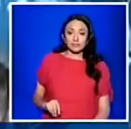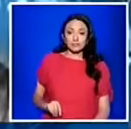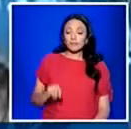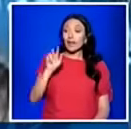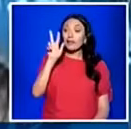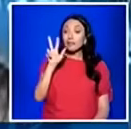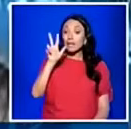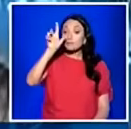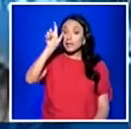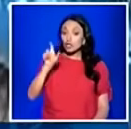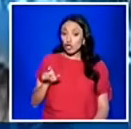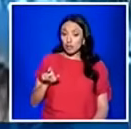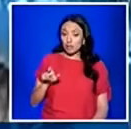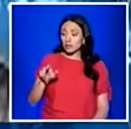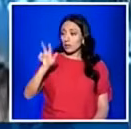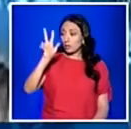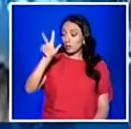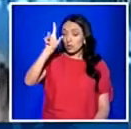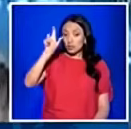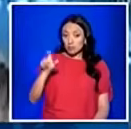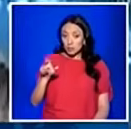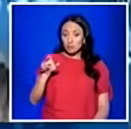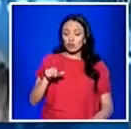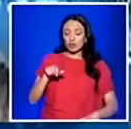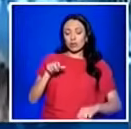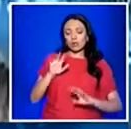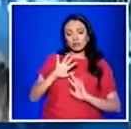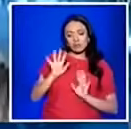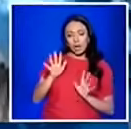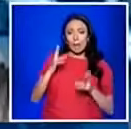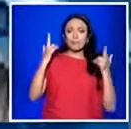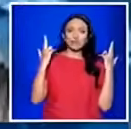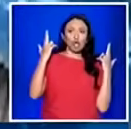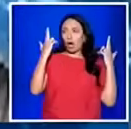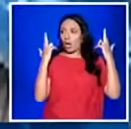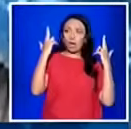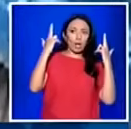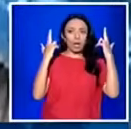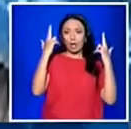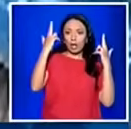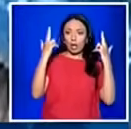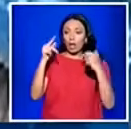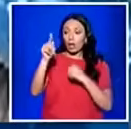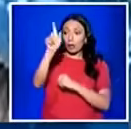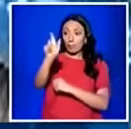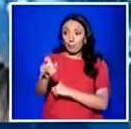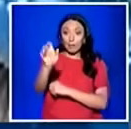Tres sujetos subían ya con sus pistolas. El señor de la